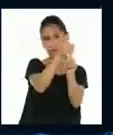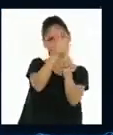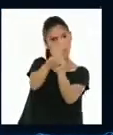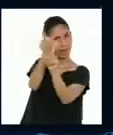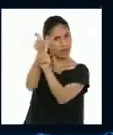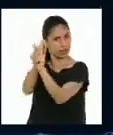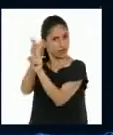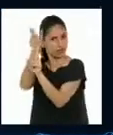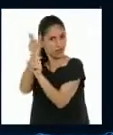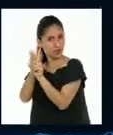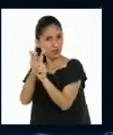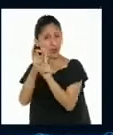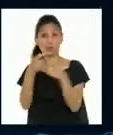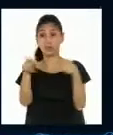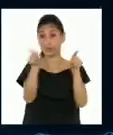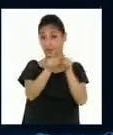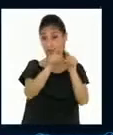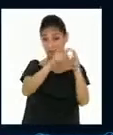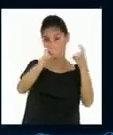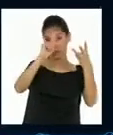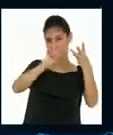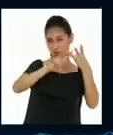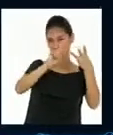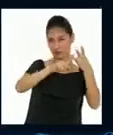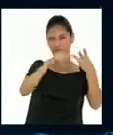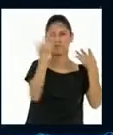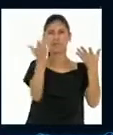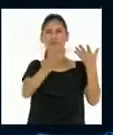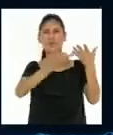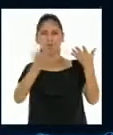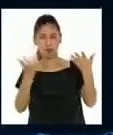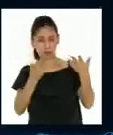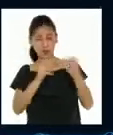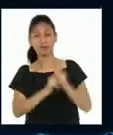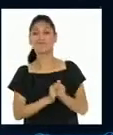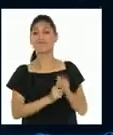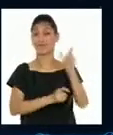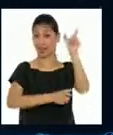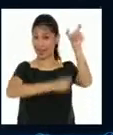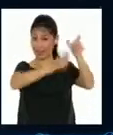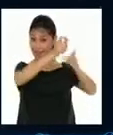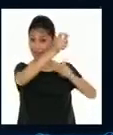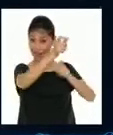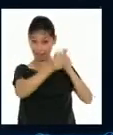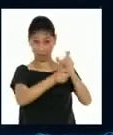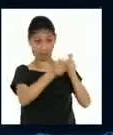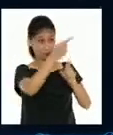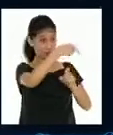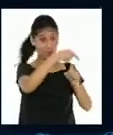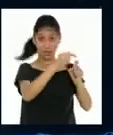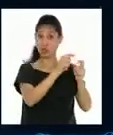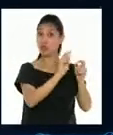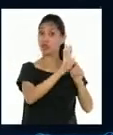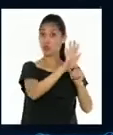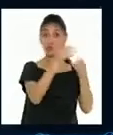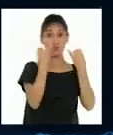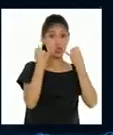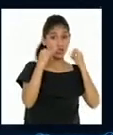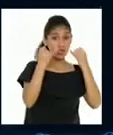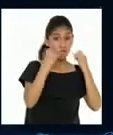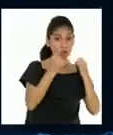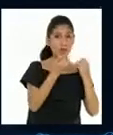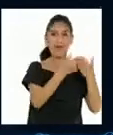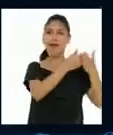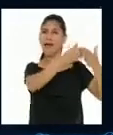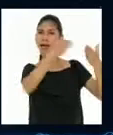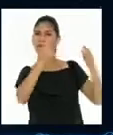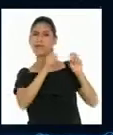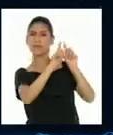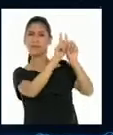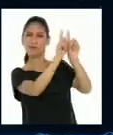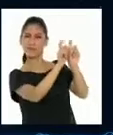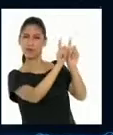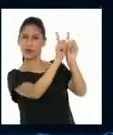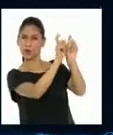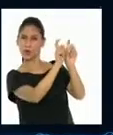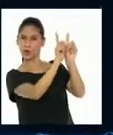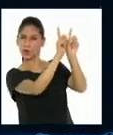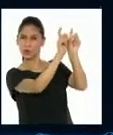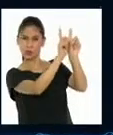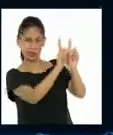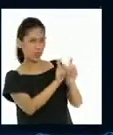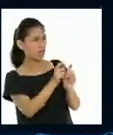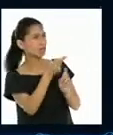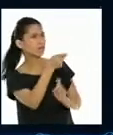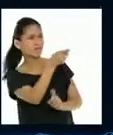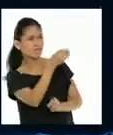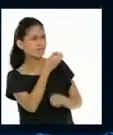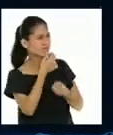lugar, tenemos a la entrevista, que es un diálogo intencionado entre personas. Es una situación de interrelación o